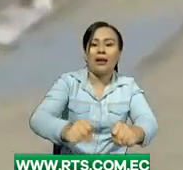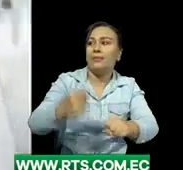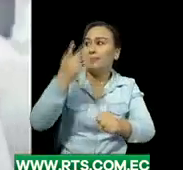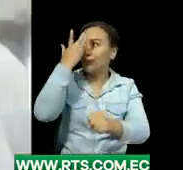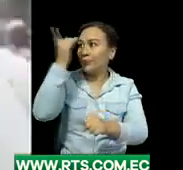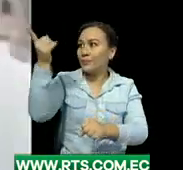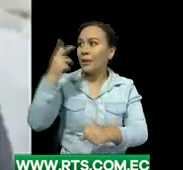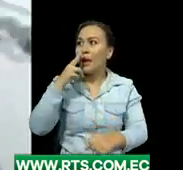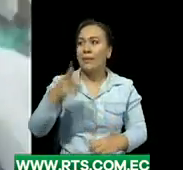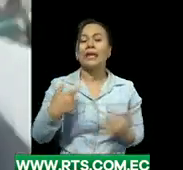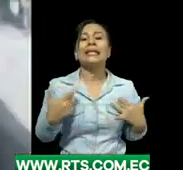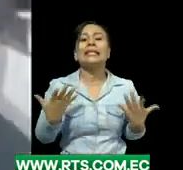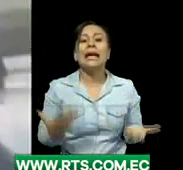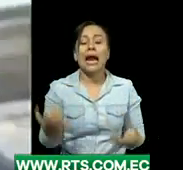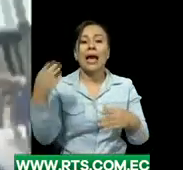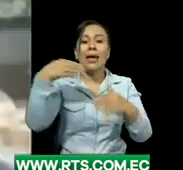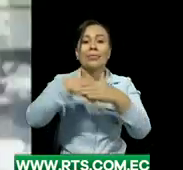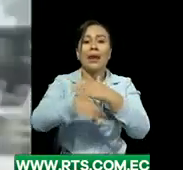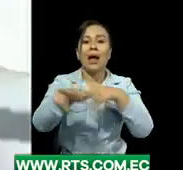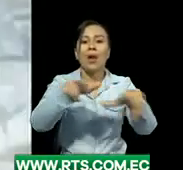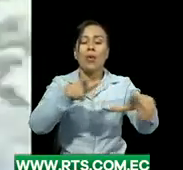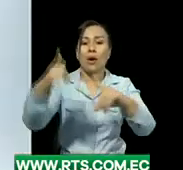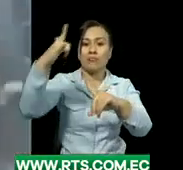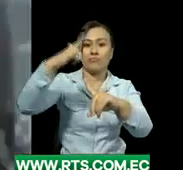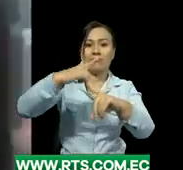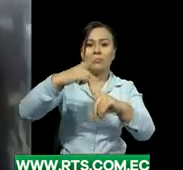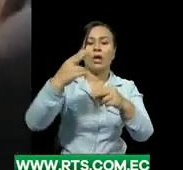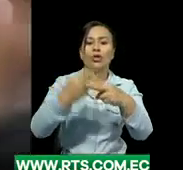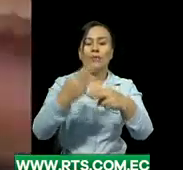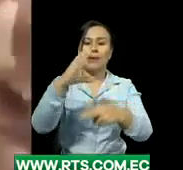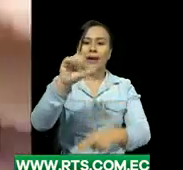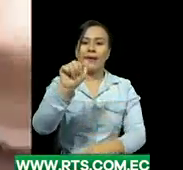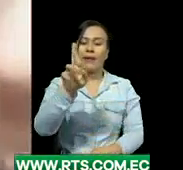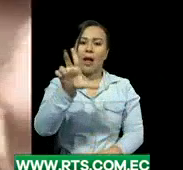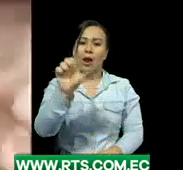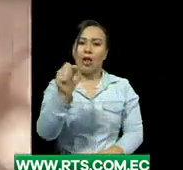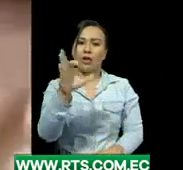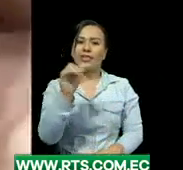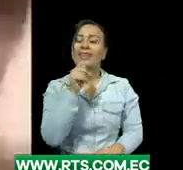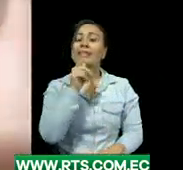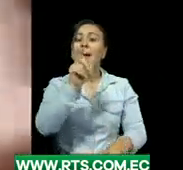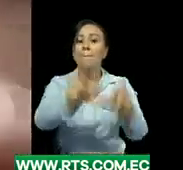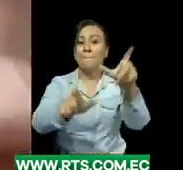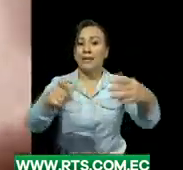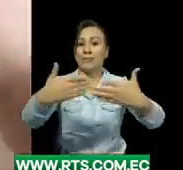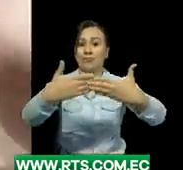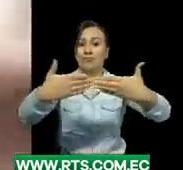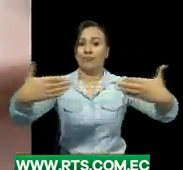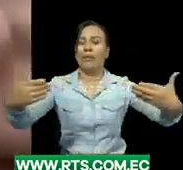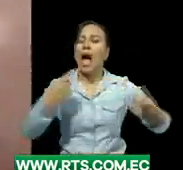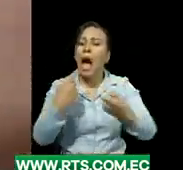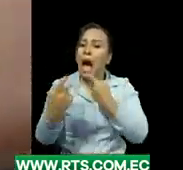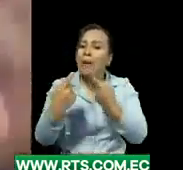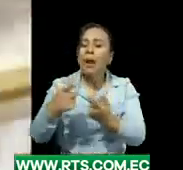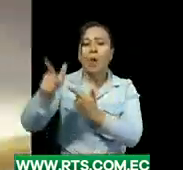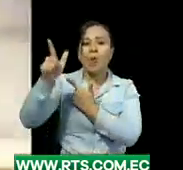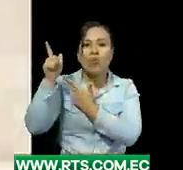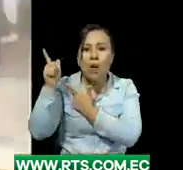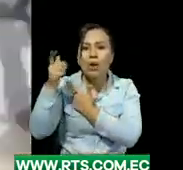Logramos entrar a La Carlota. Están tres frentes. Aquí en este frente están dialogando con la guardia.